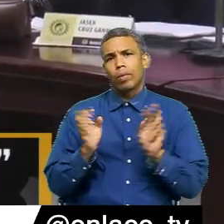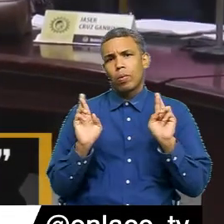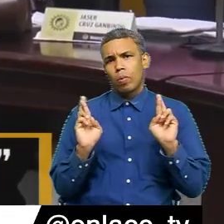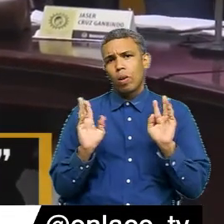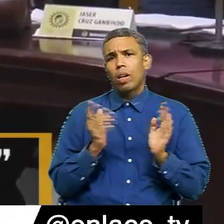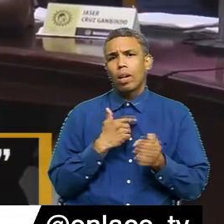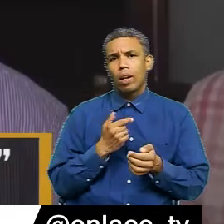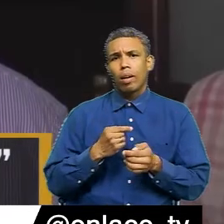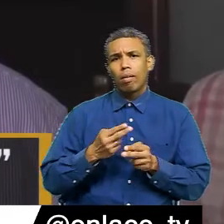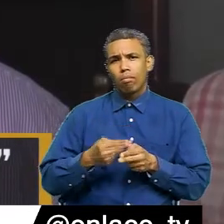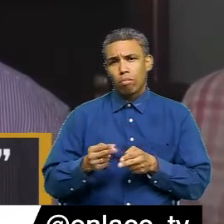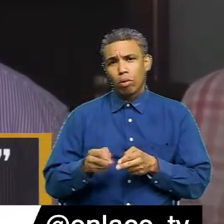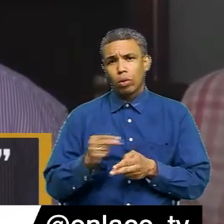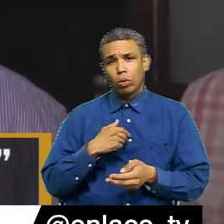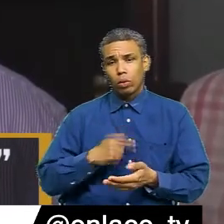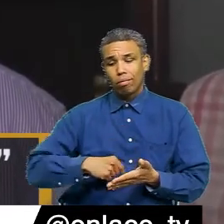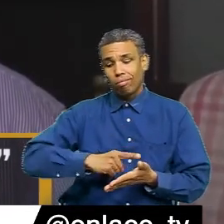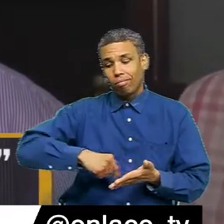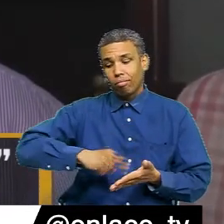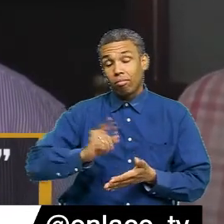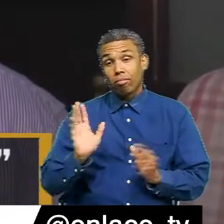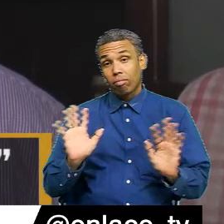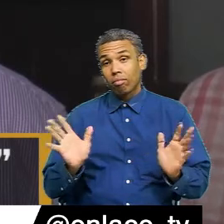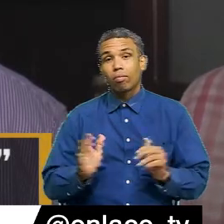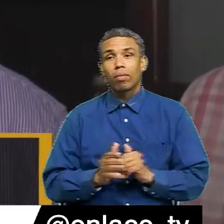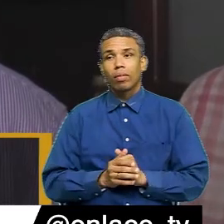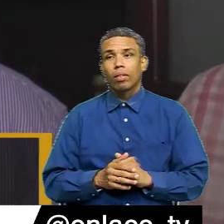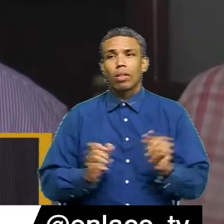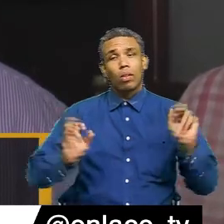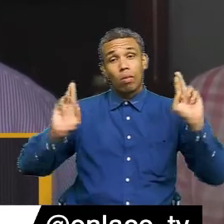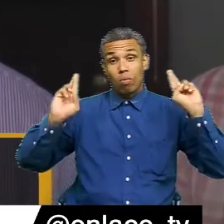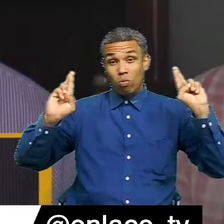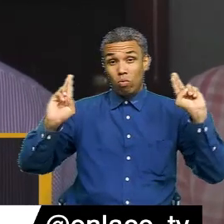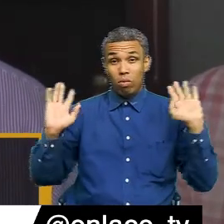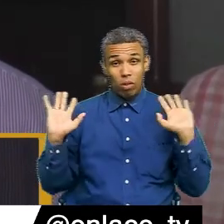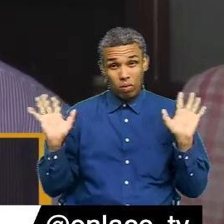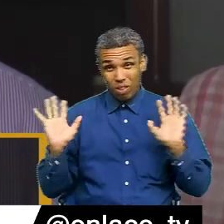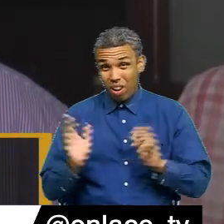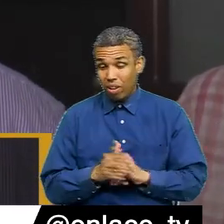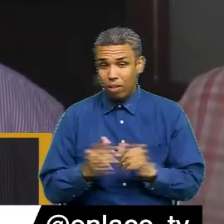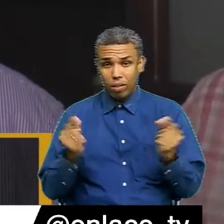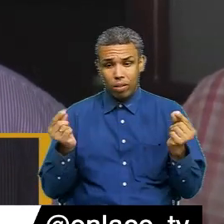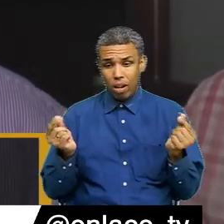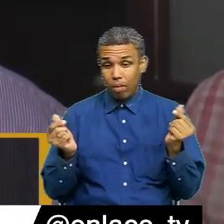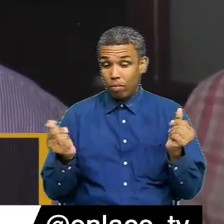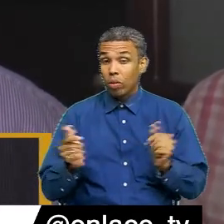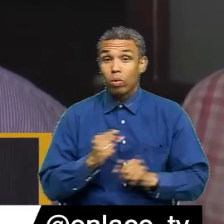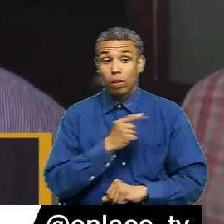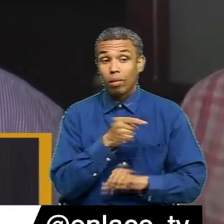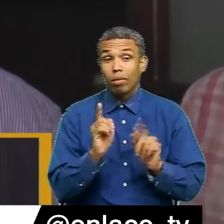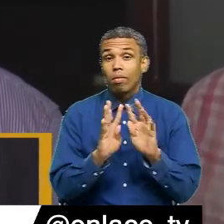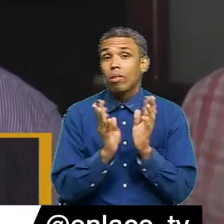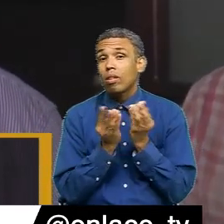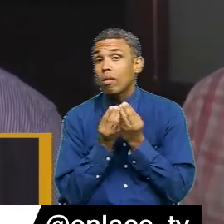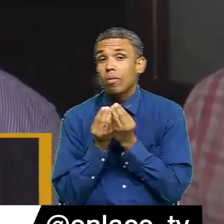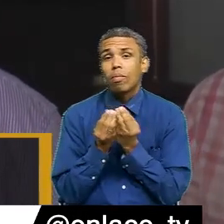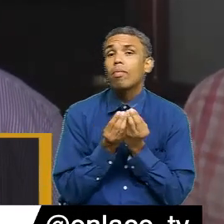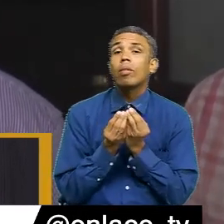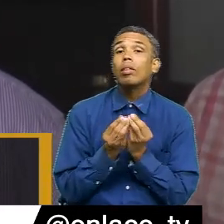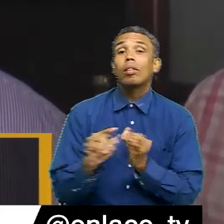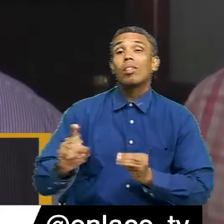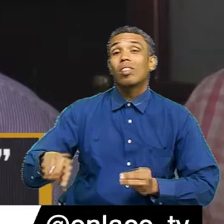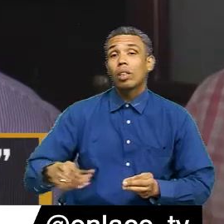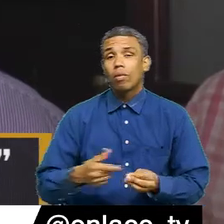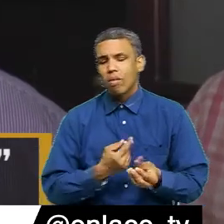Sí, espero que a partir de hoy ya empiecen a trabajar rápidamente porque tenemos dos temas que nos